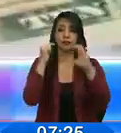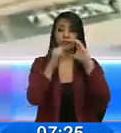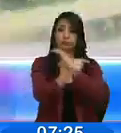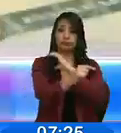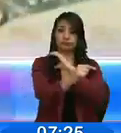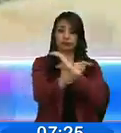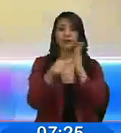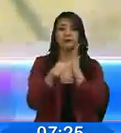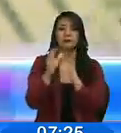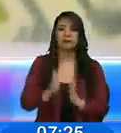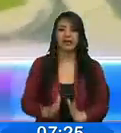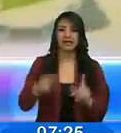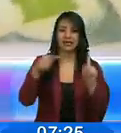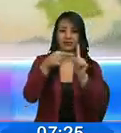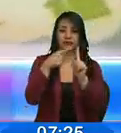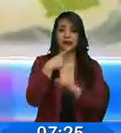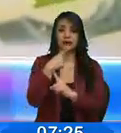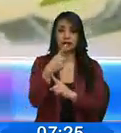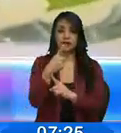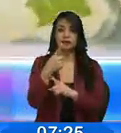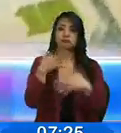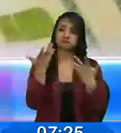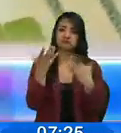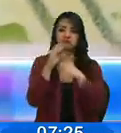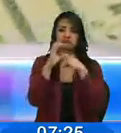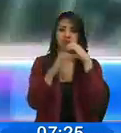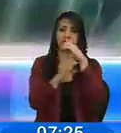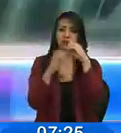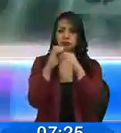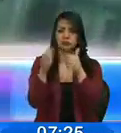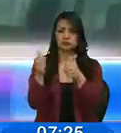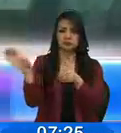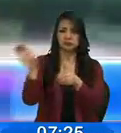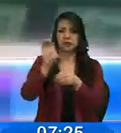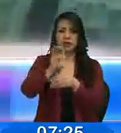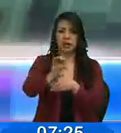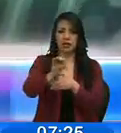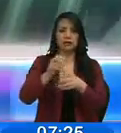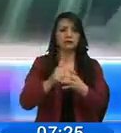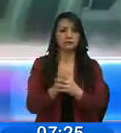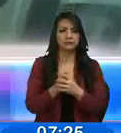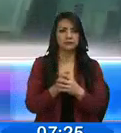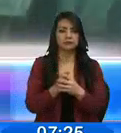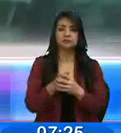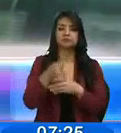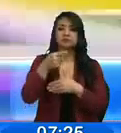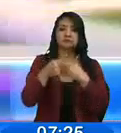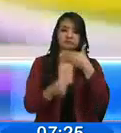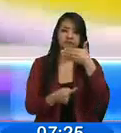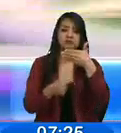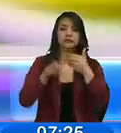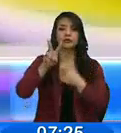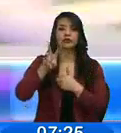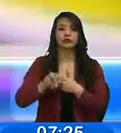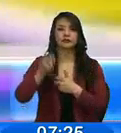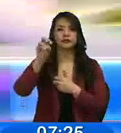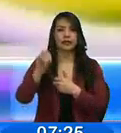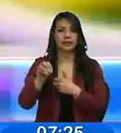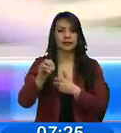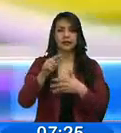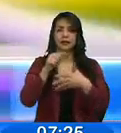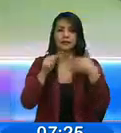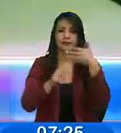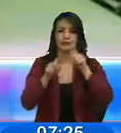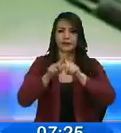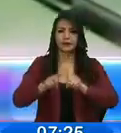esta cartera de Estado señaló que la operación fue muy bien recibida, con un libro de órdenes de unas 220 cuentas